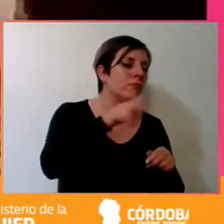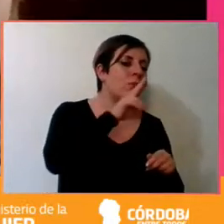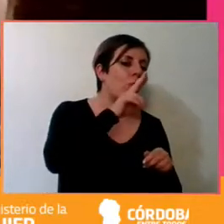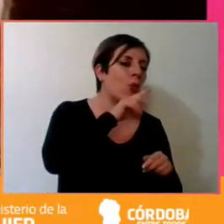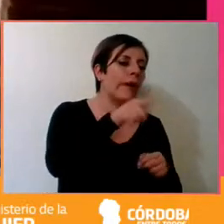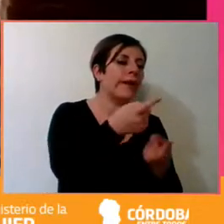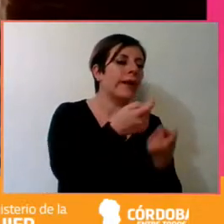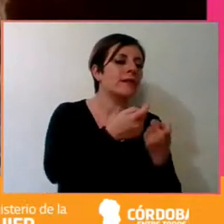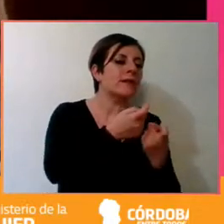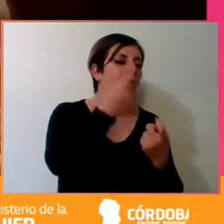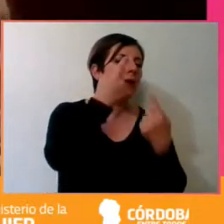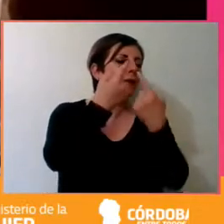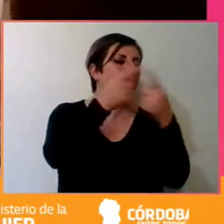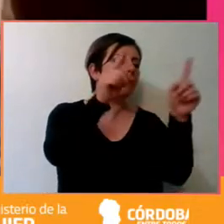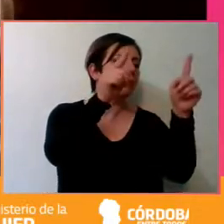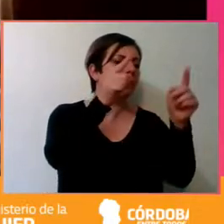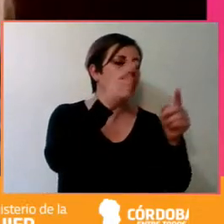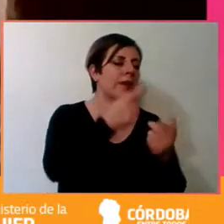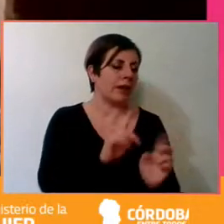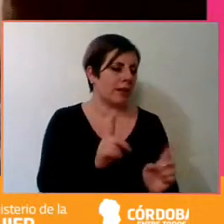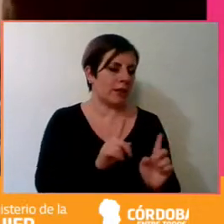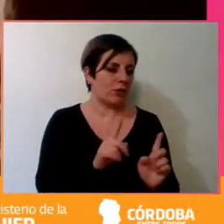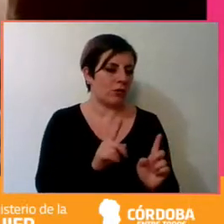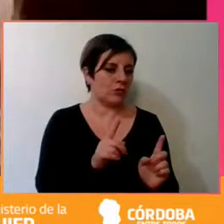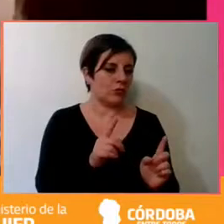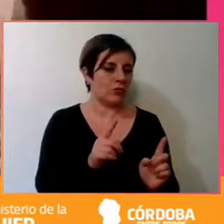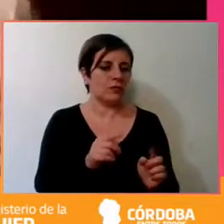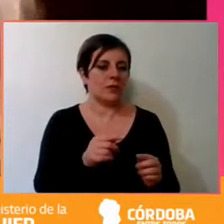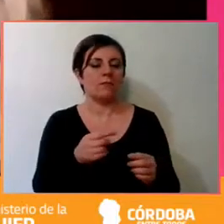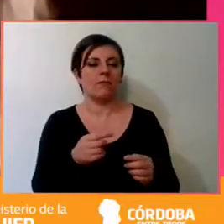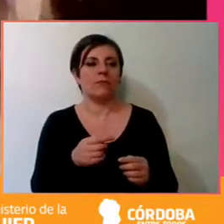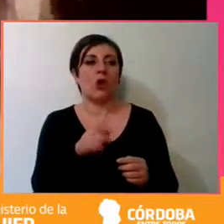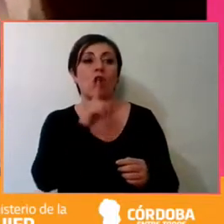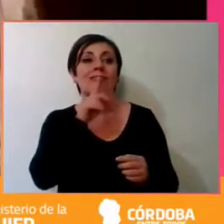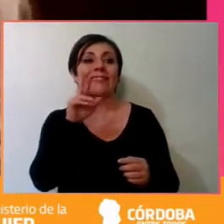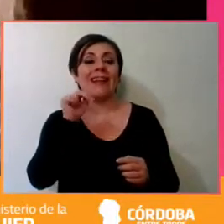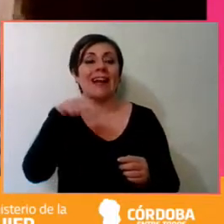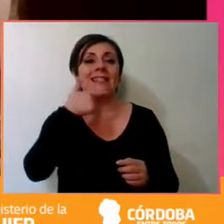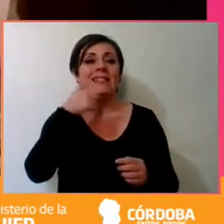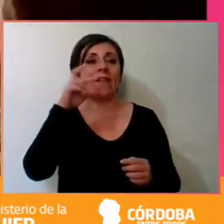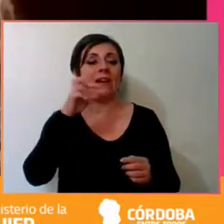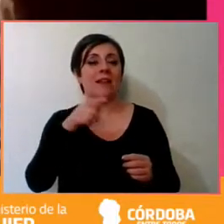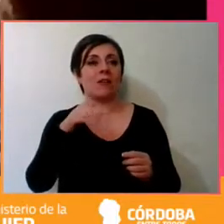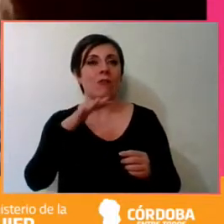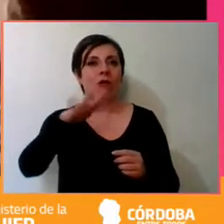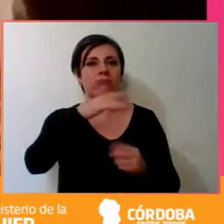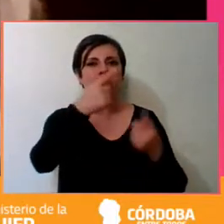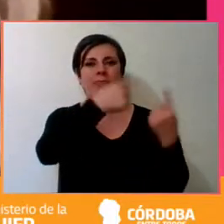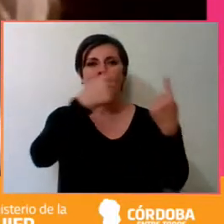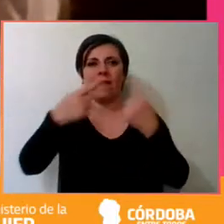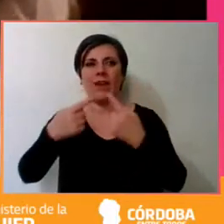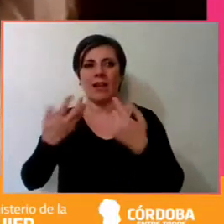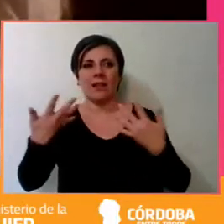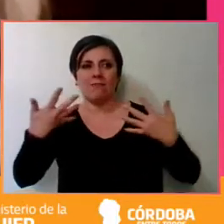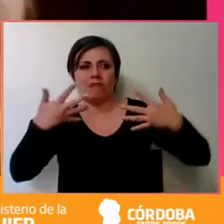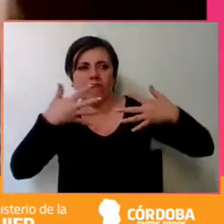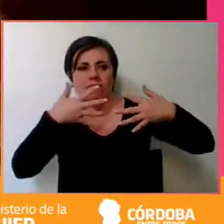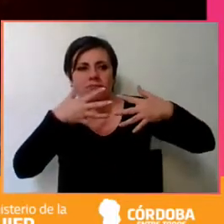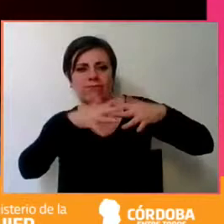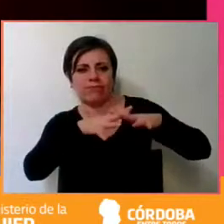necesidades diferenciadas. Entonces, transversal significa llevar los impactos diferenciados de las mujeres a